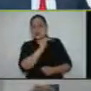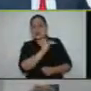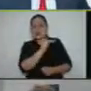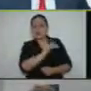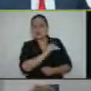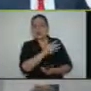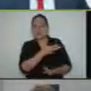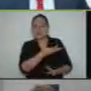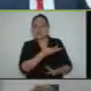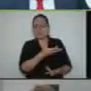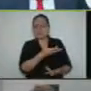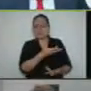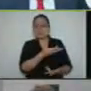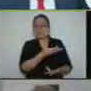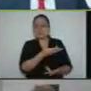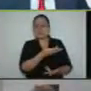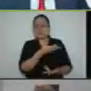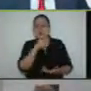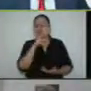No habría